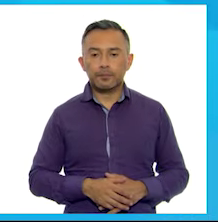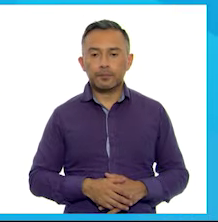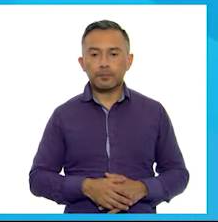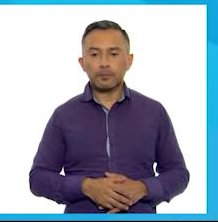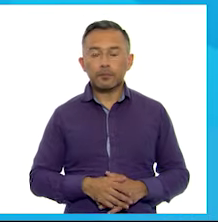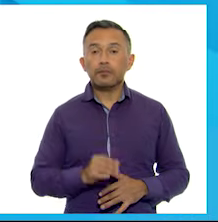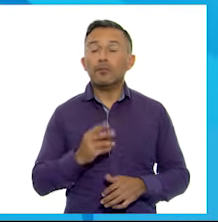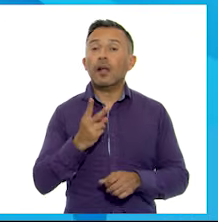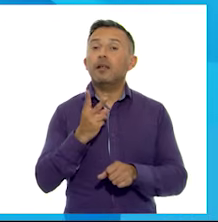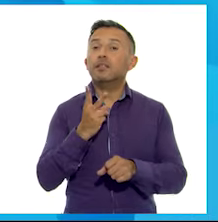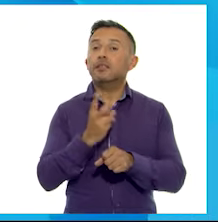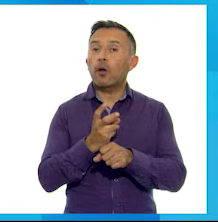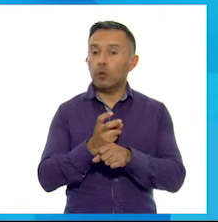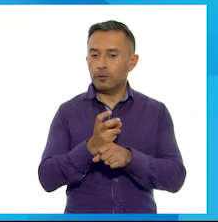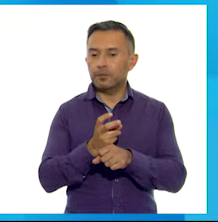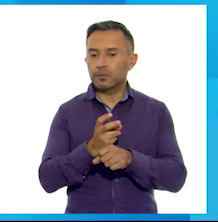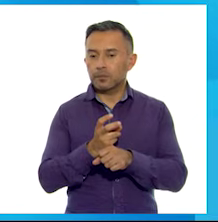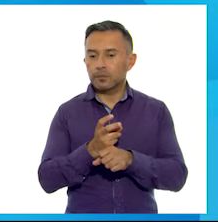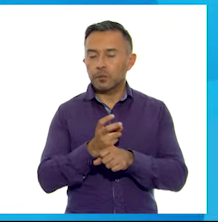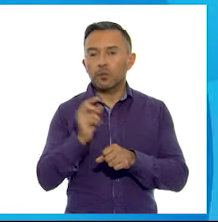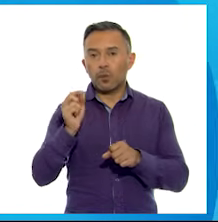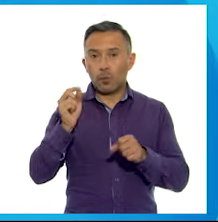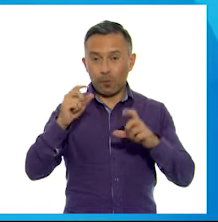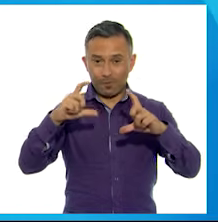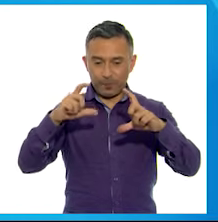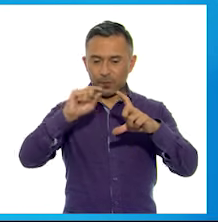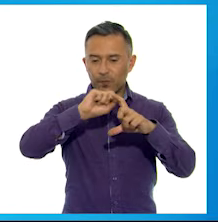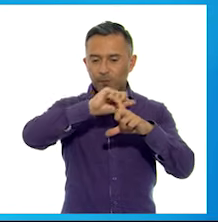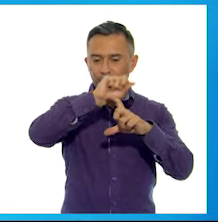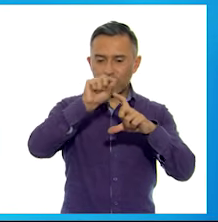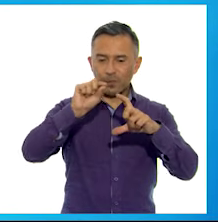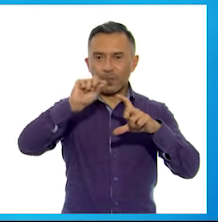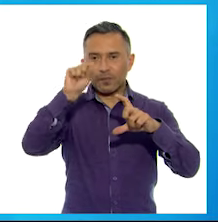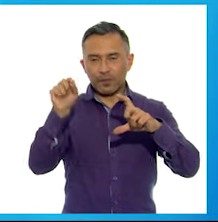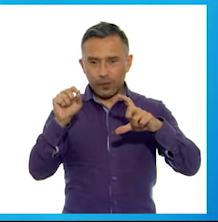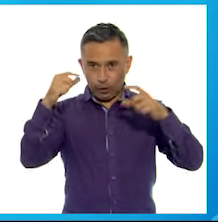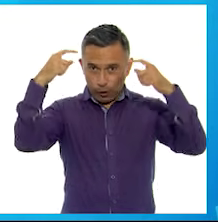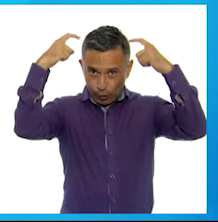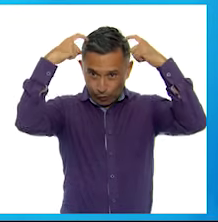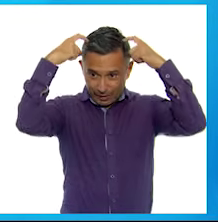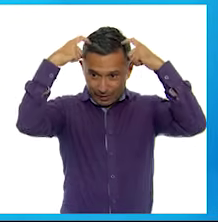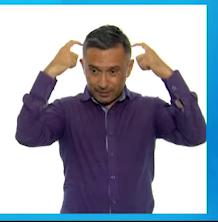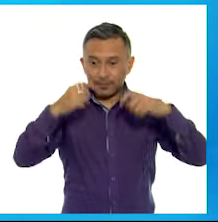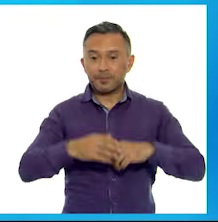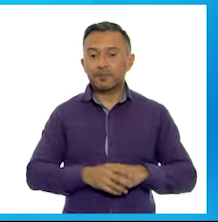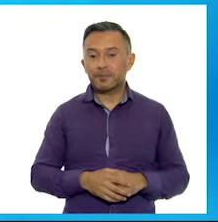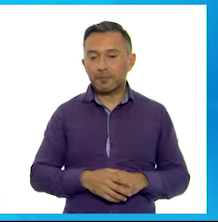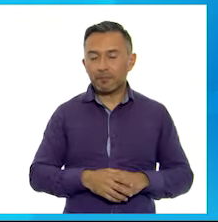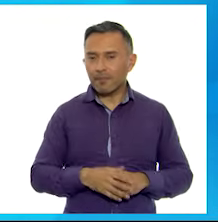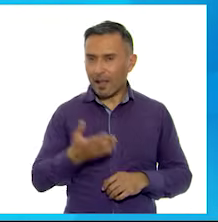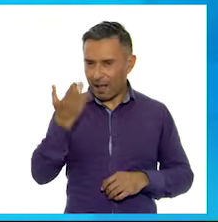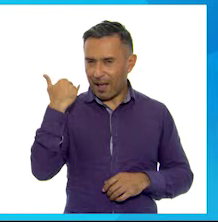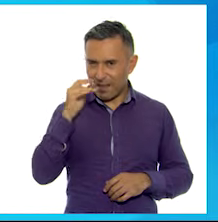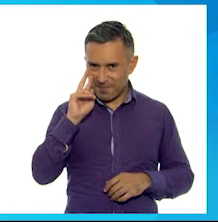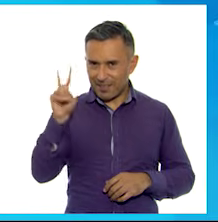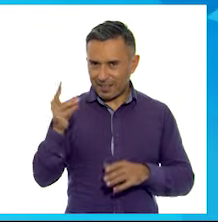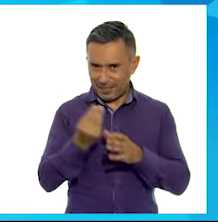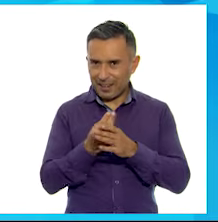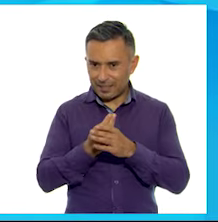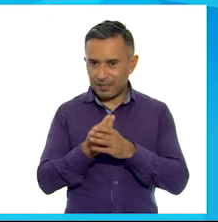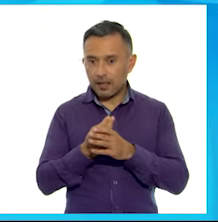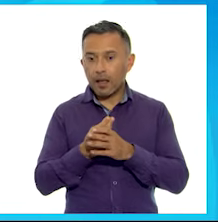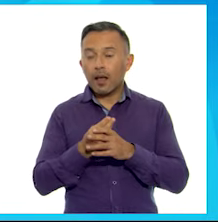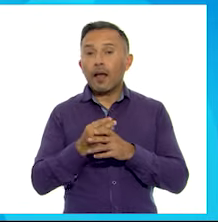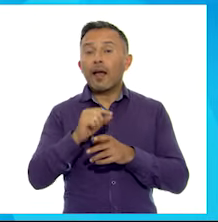Después le vamos a poner dos medios círculos en las orillas para las orejas. Como ya vieron en la clase, las líneas también